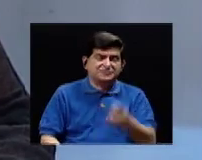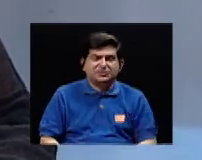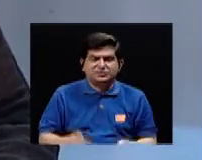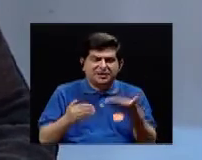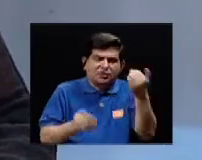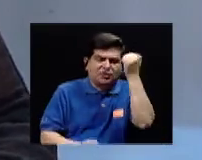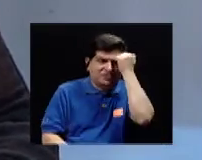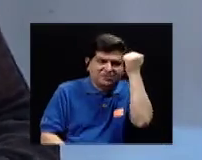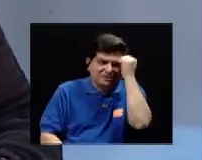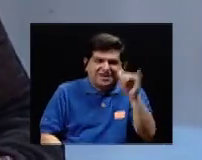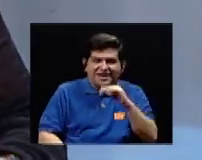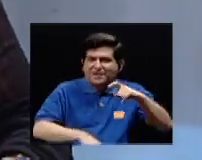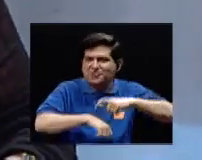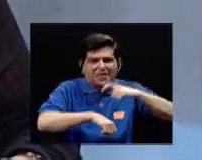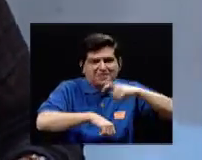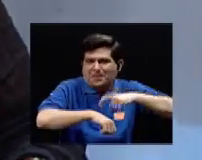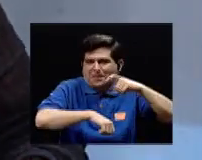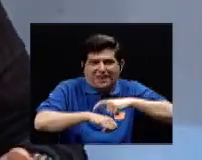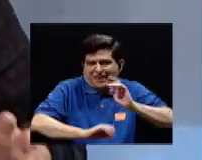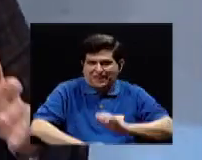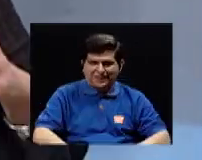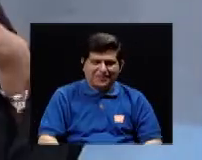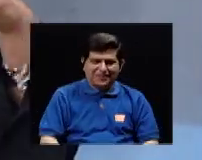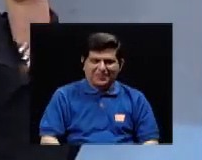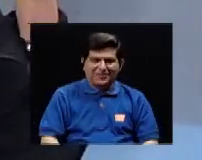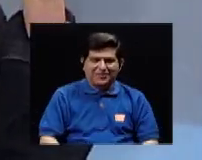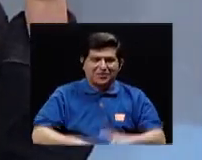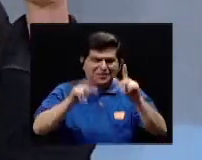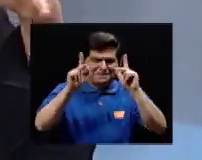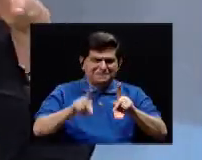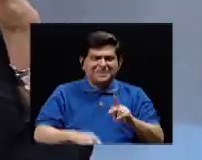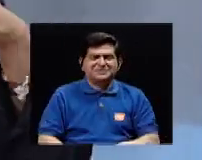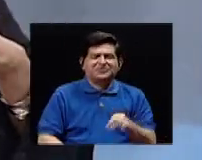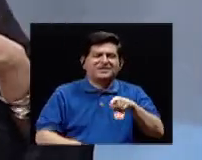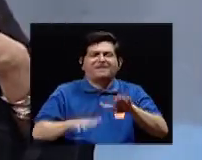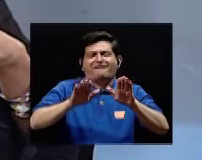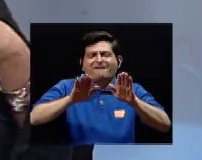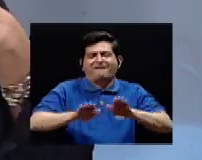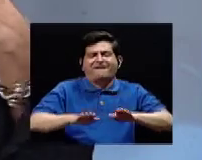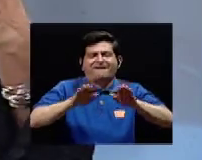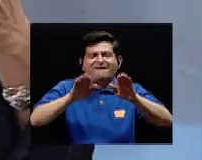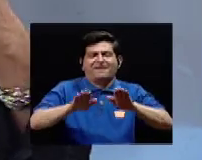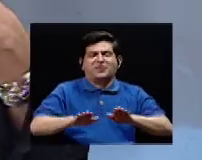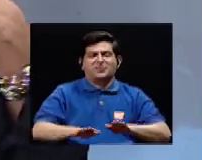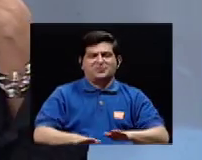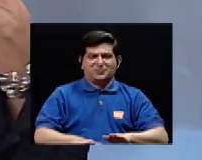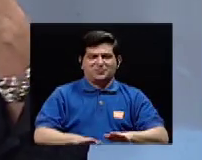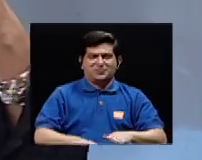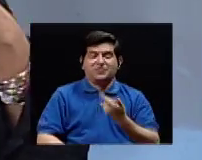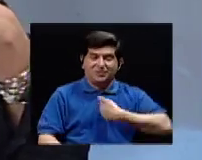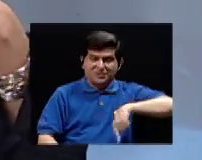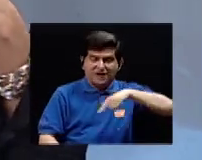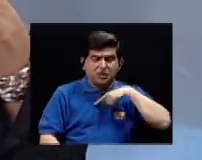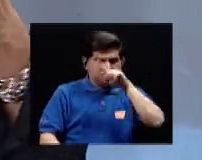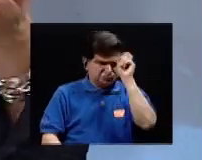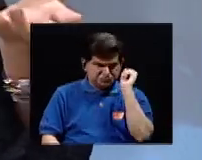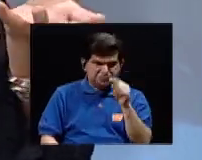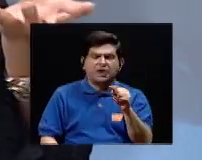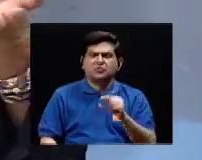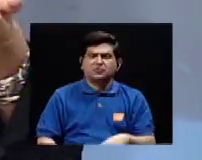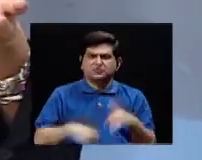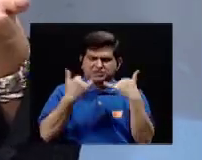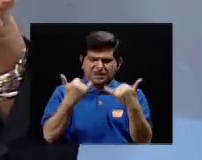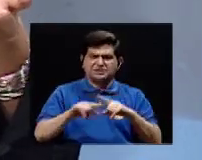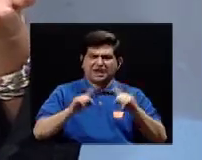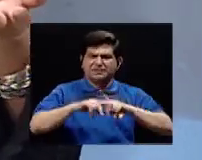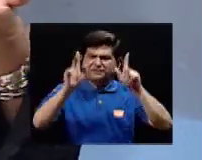tantas tonteras al mismo tiempo, sí, que de la gente como que se relajó muchísimo y efectivamente a nosotros nos han preguntado